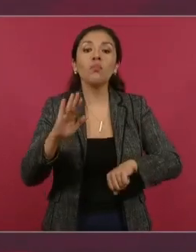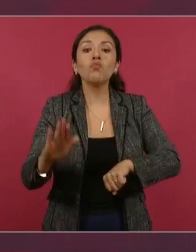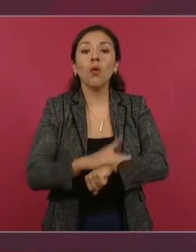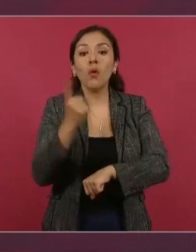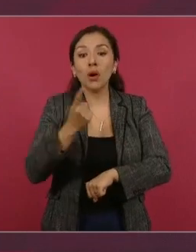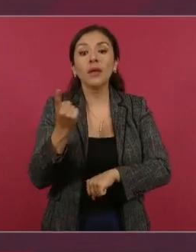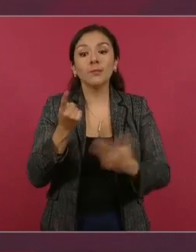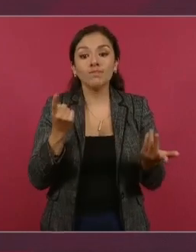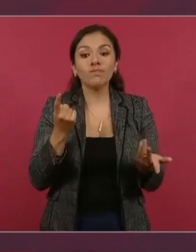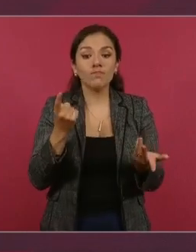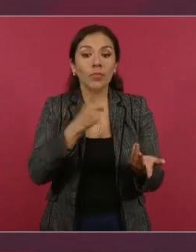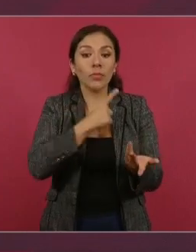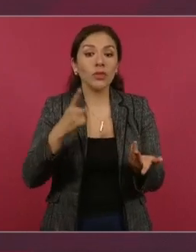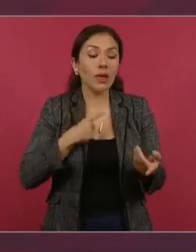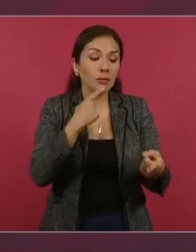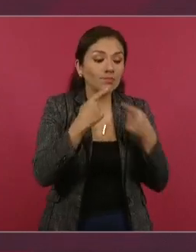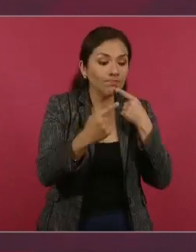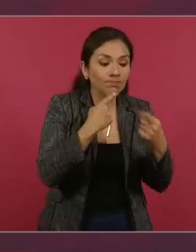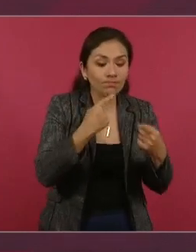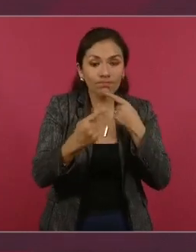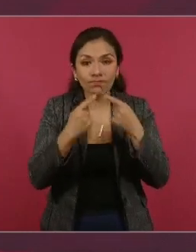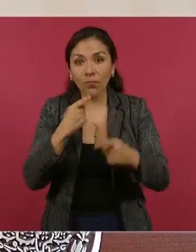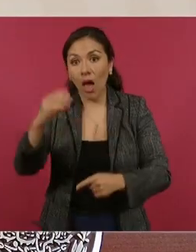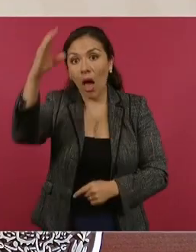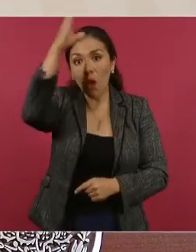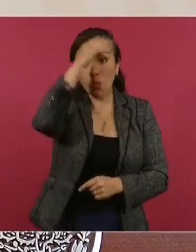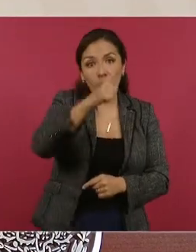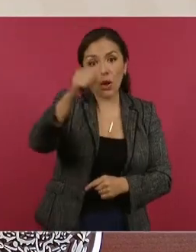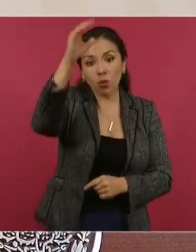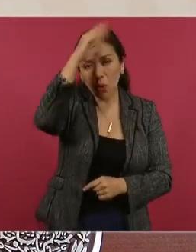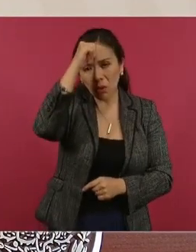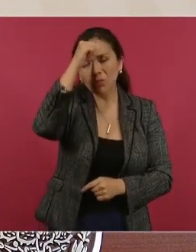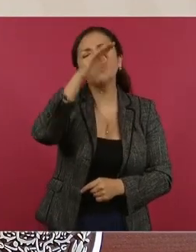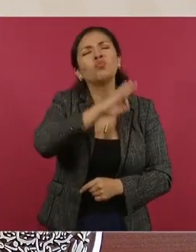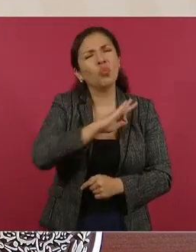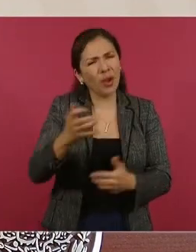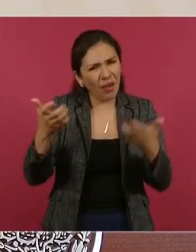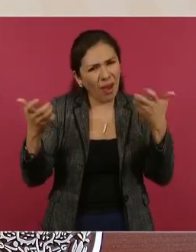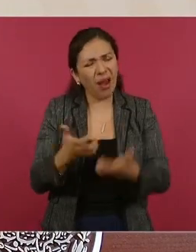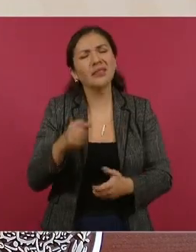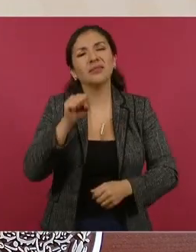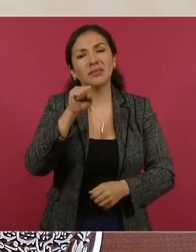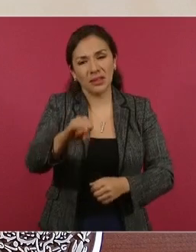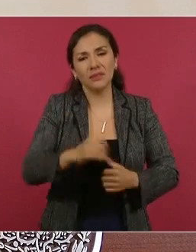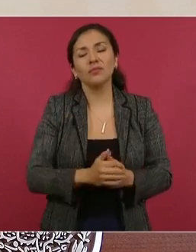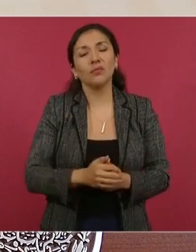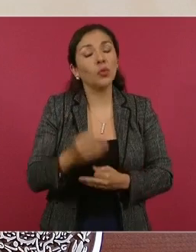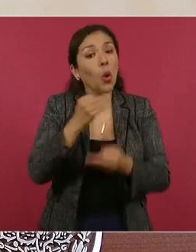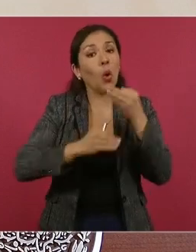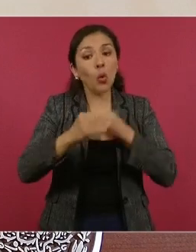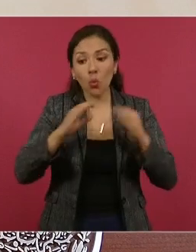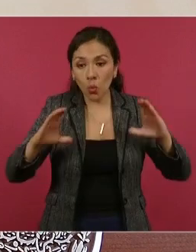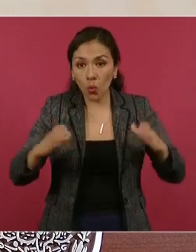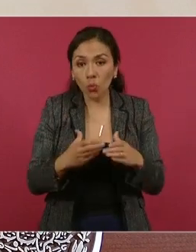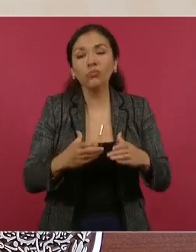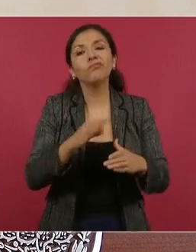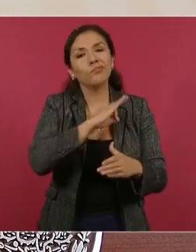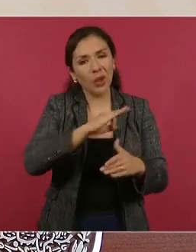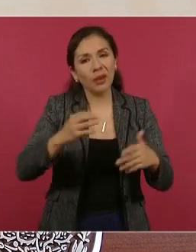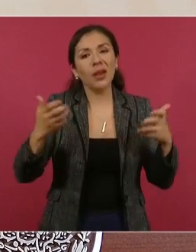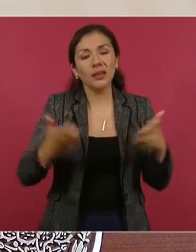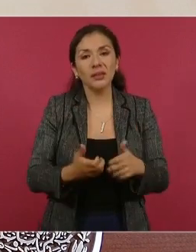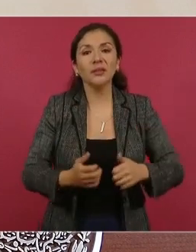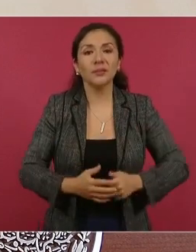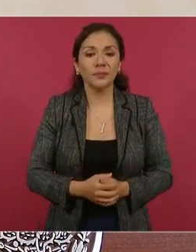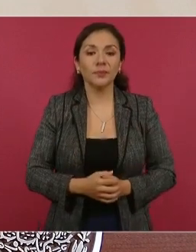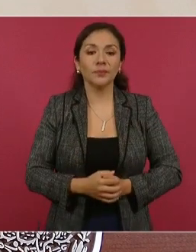tenemos que llegar a acuerdos. Lo podemos lograr entre todos